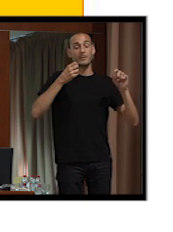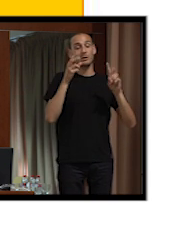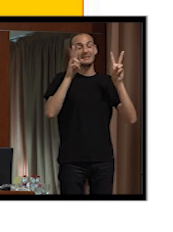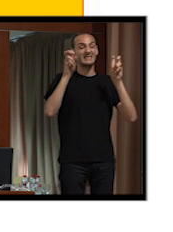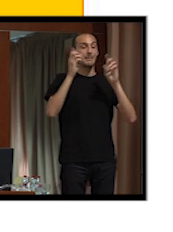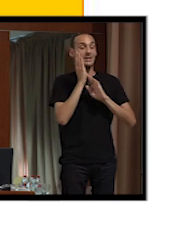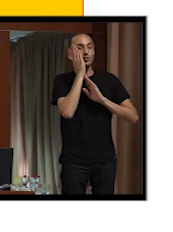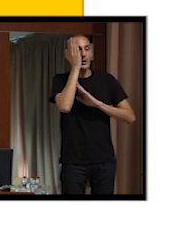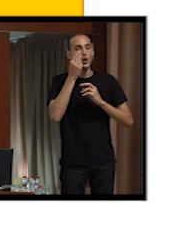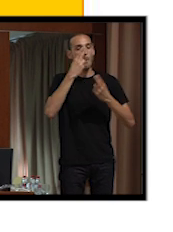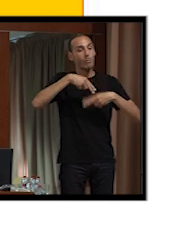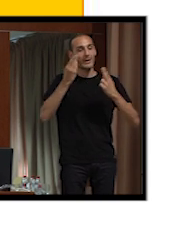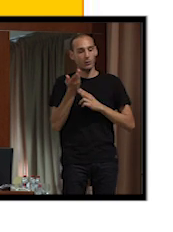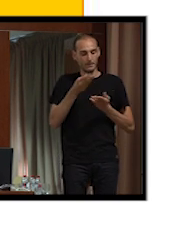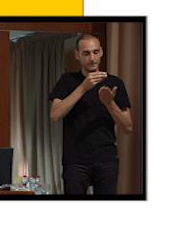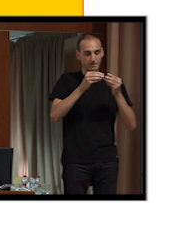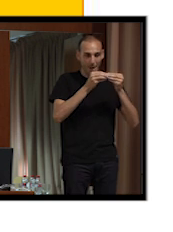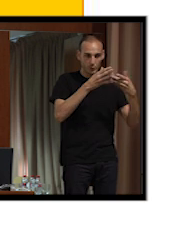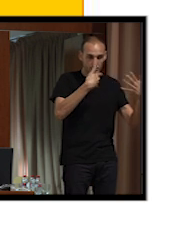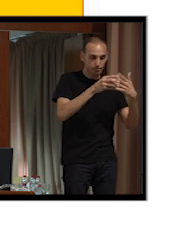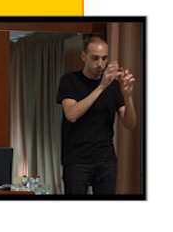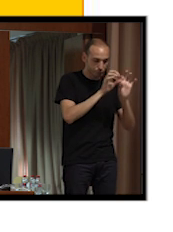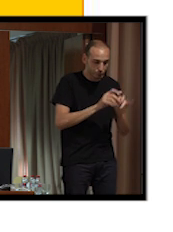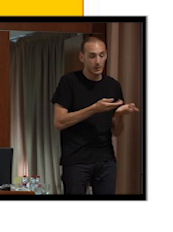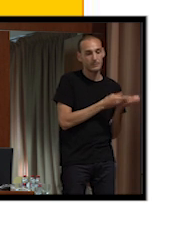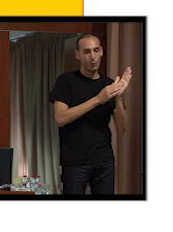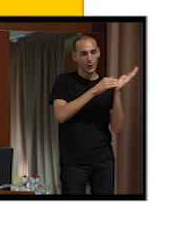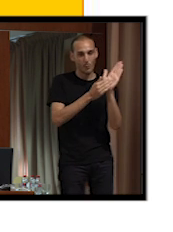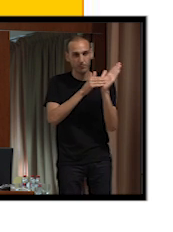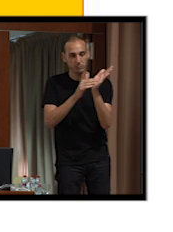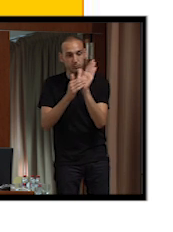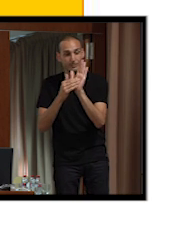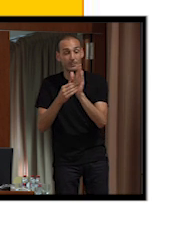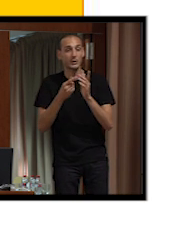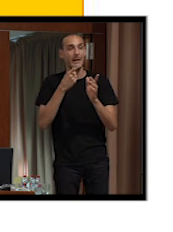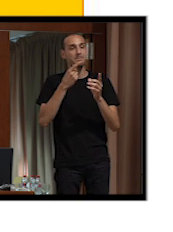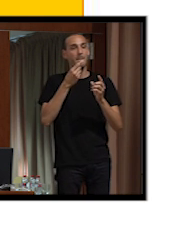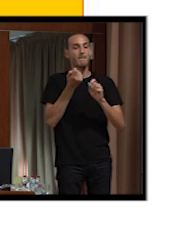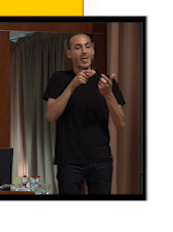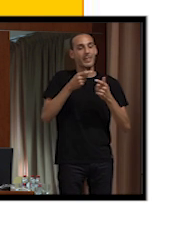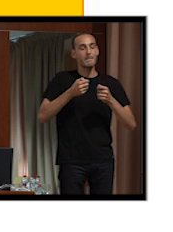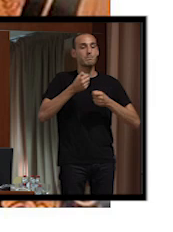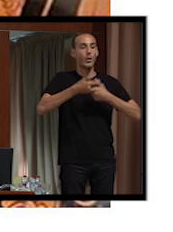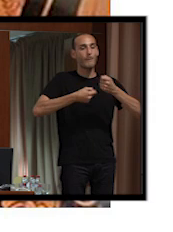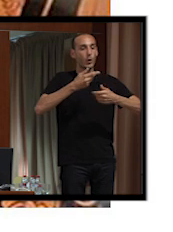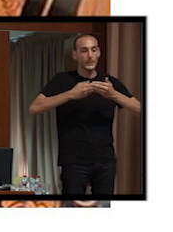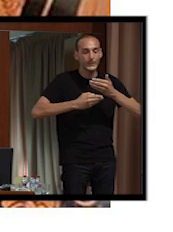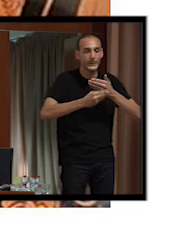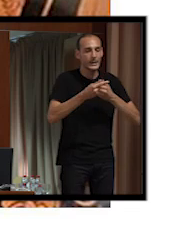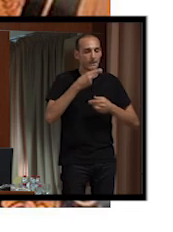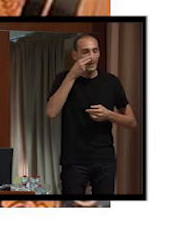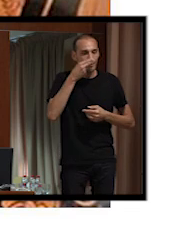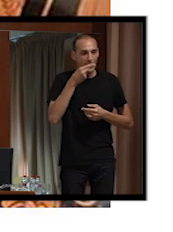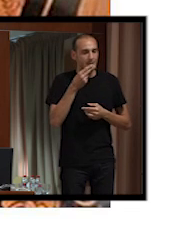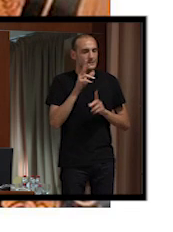del sueño. Es decir, cada vez hay más interés sobre el tema del sueño, pero no es un tema que sea de ahora, sino que desde la antigüedad siempre se ha tenido